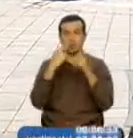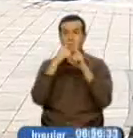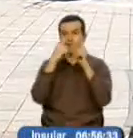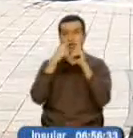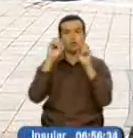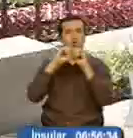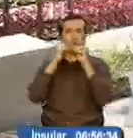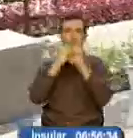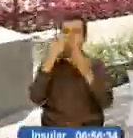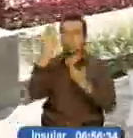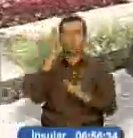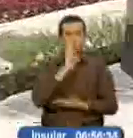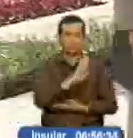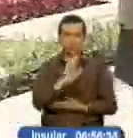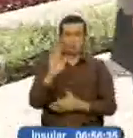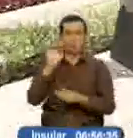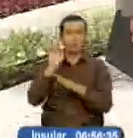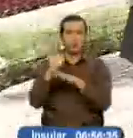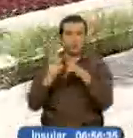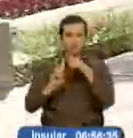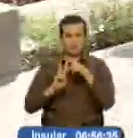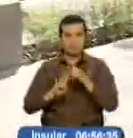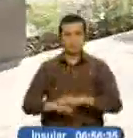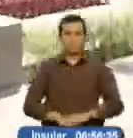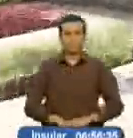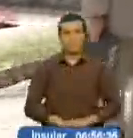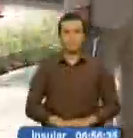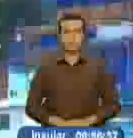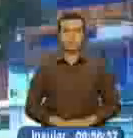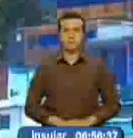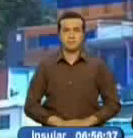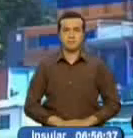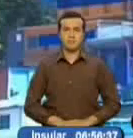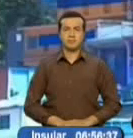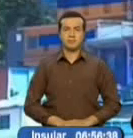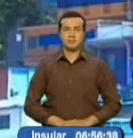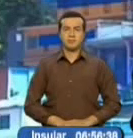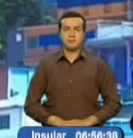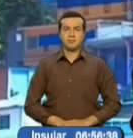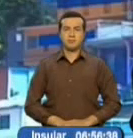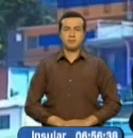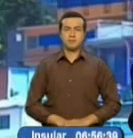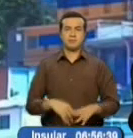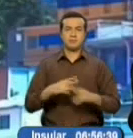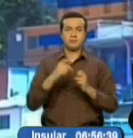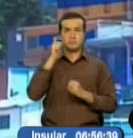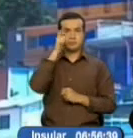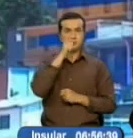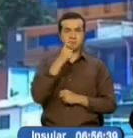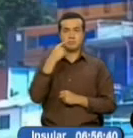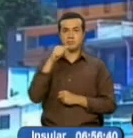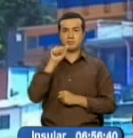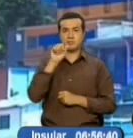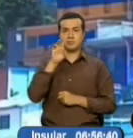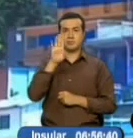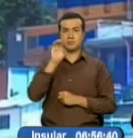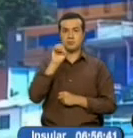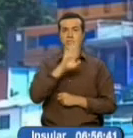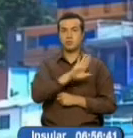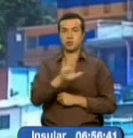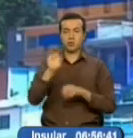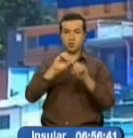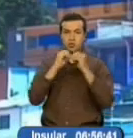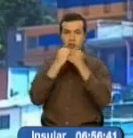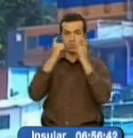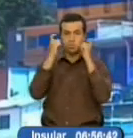tiendas políticas. Olga Velasco, Ecuador TV. El exfiscal Galo Chiriboga defendió su actuación al frente del